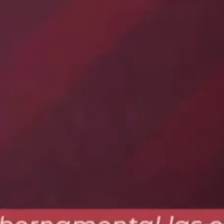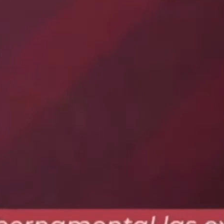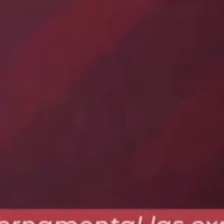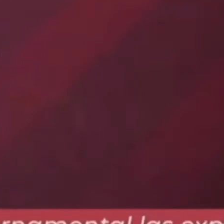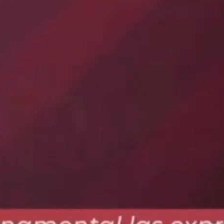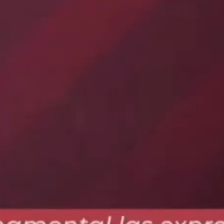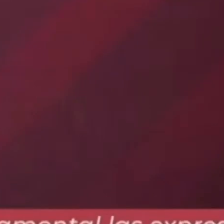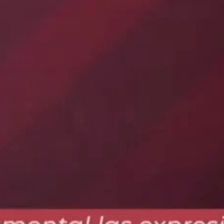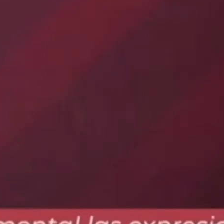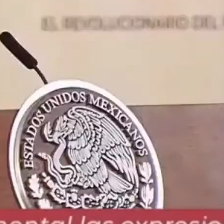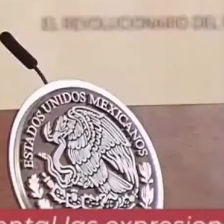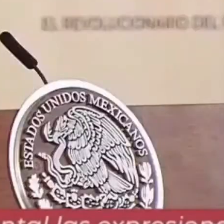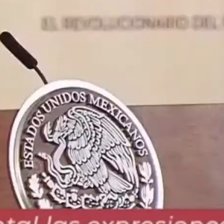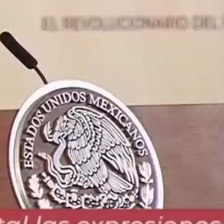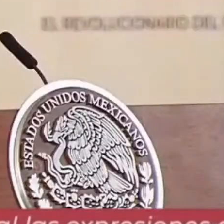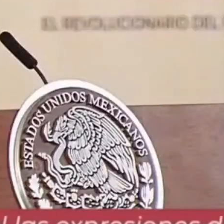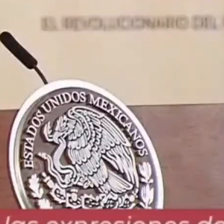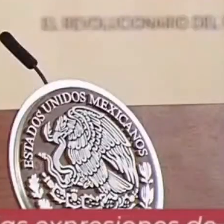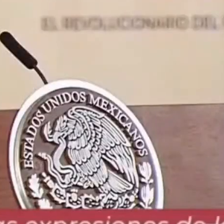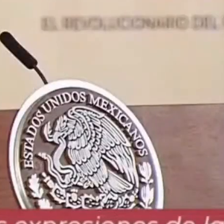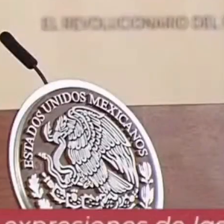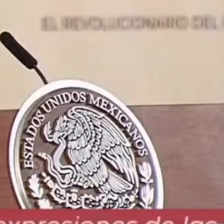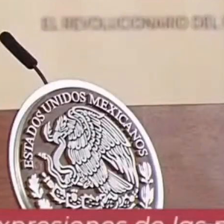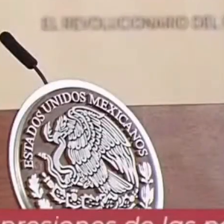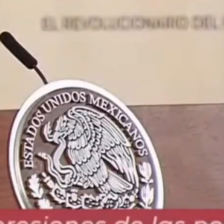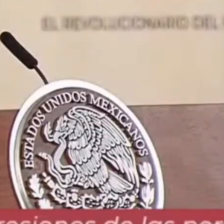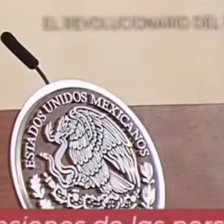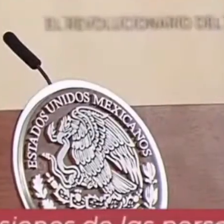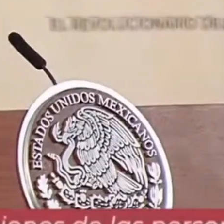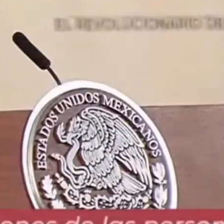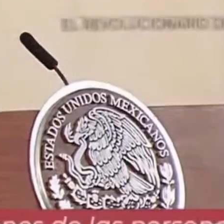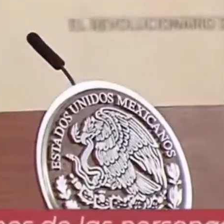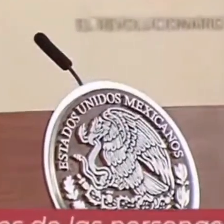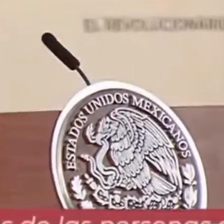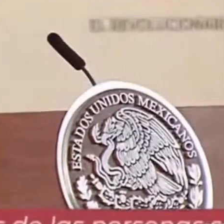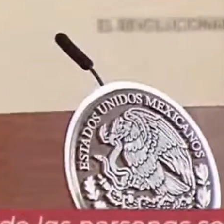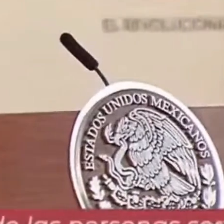Perdón, de pesos, 5,000 millones de pesos.